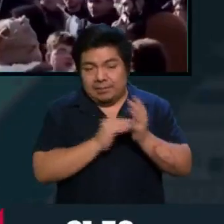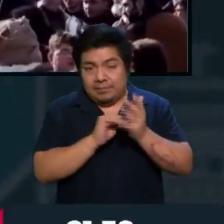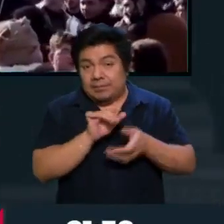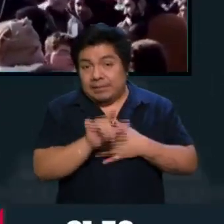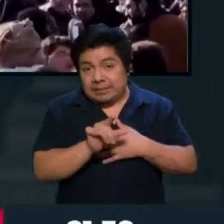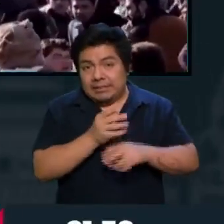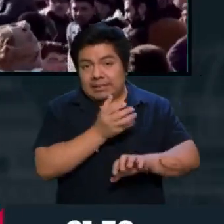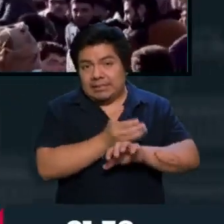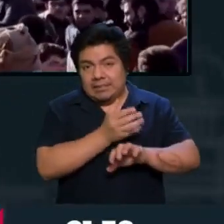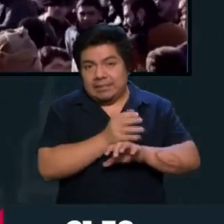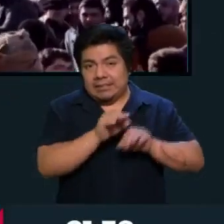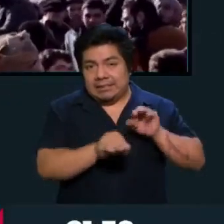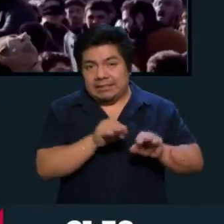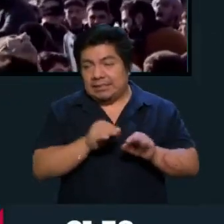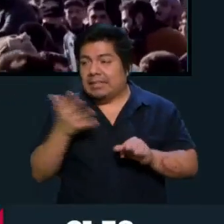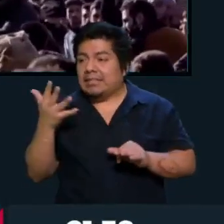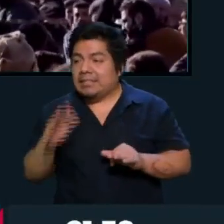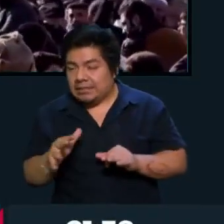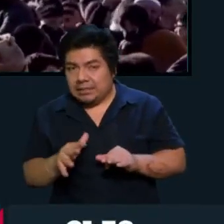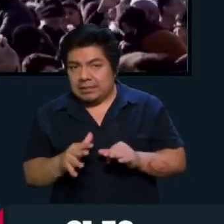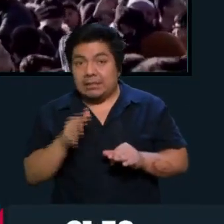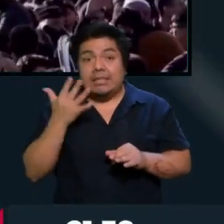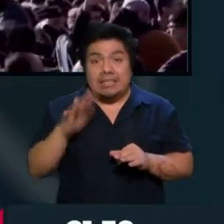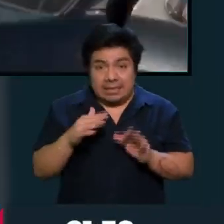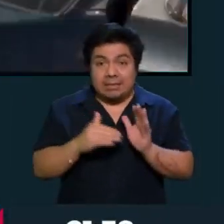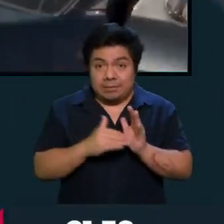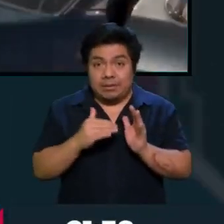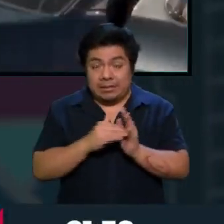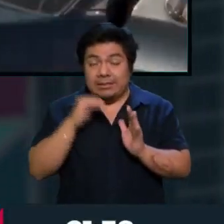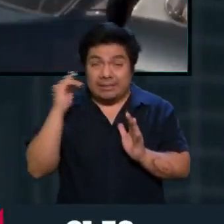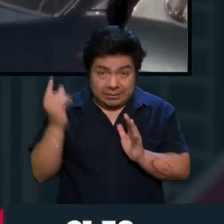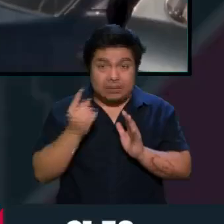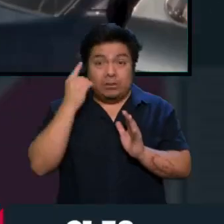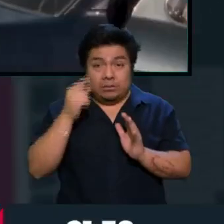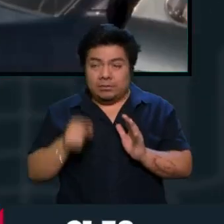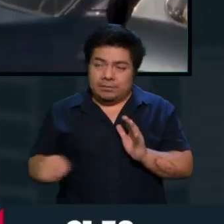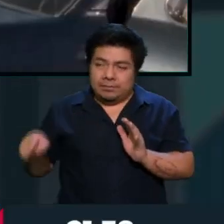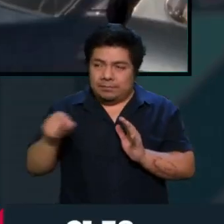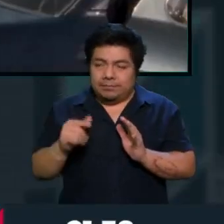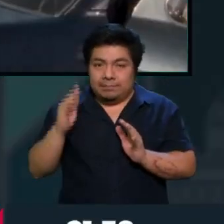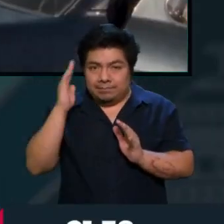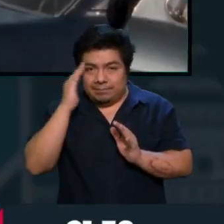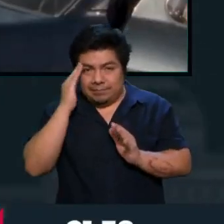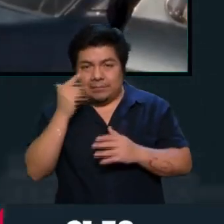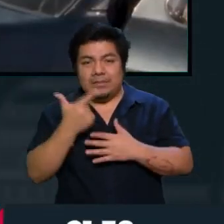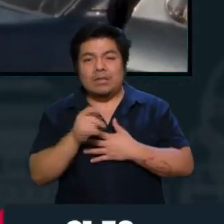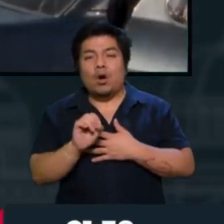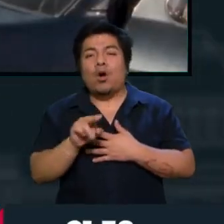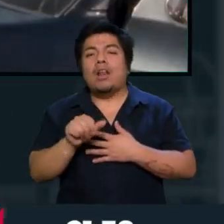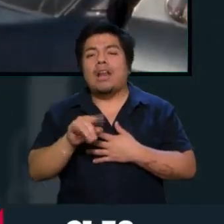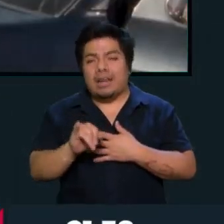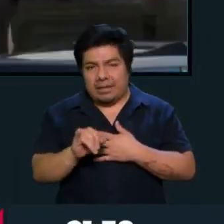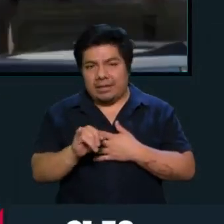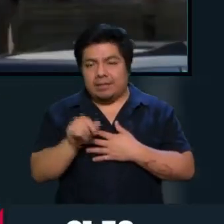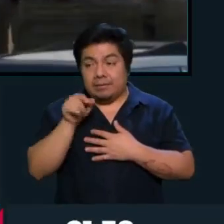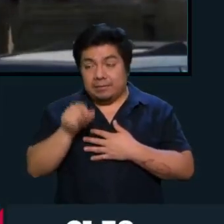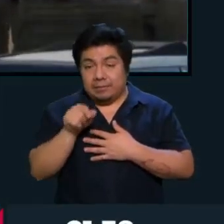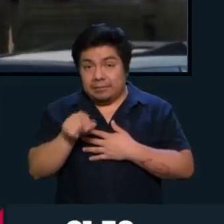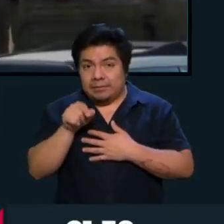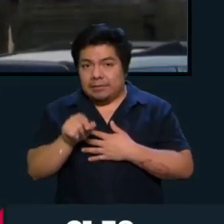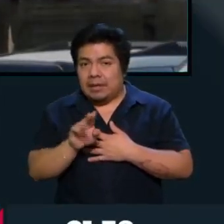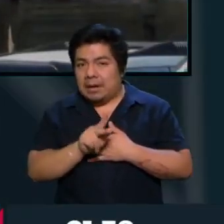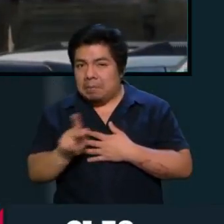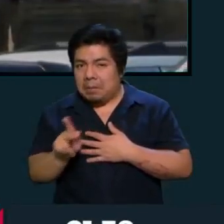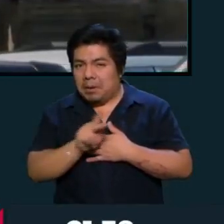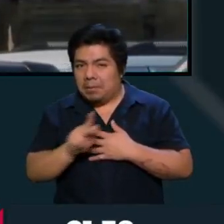2017 Estados Unidos pedía hasta 10 millones, o más bien ofrecía hasta 10 millones de dólares por la cabeza de Golani, el que, por cierto, tiene un